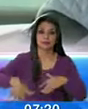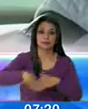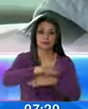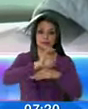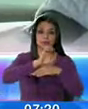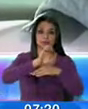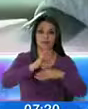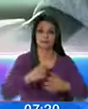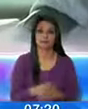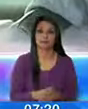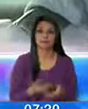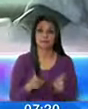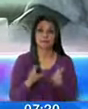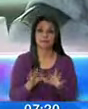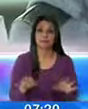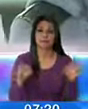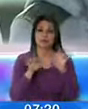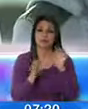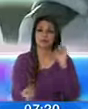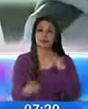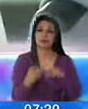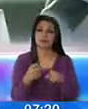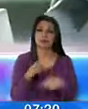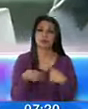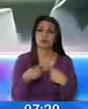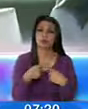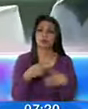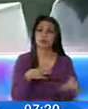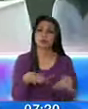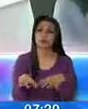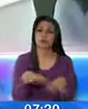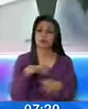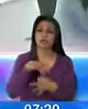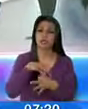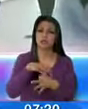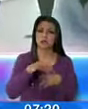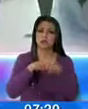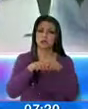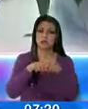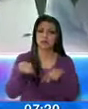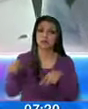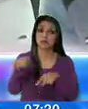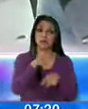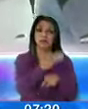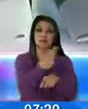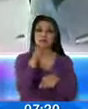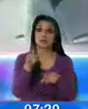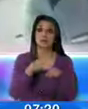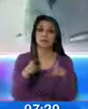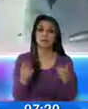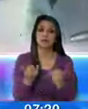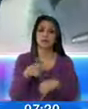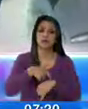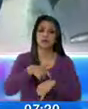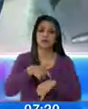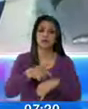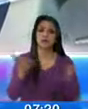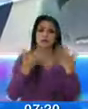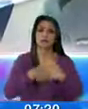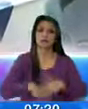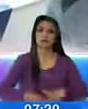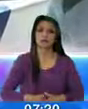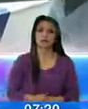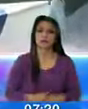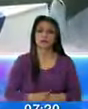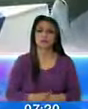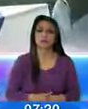También es importante señalar hasta cuándo se dará esta jornada, obviamente dependerá de las rutas, pero más o menos a qué hora se tiene previsto que termine. Bueno,